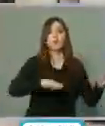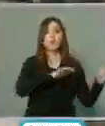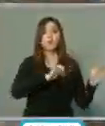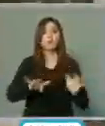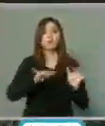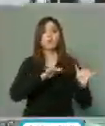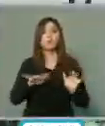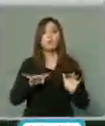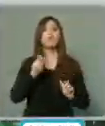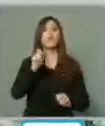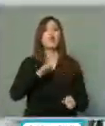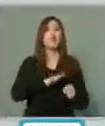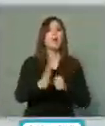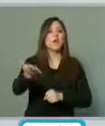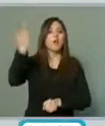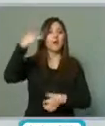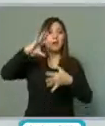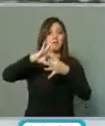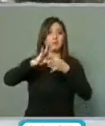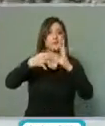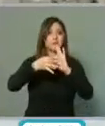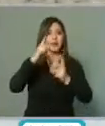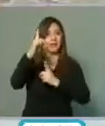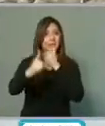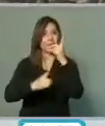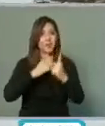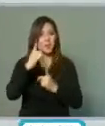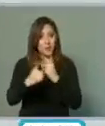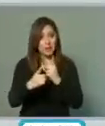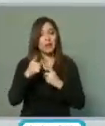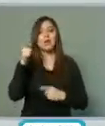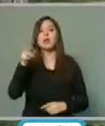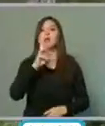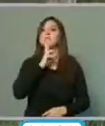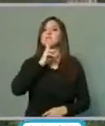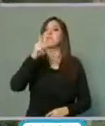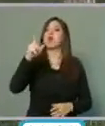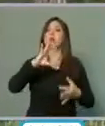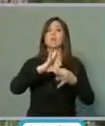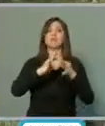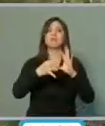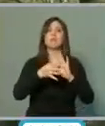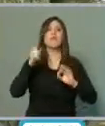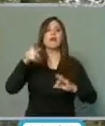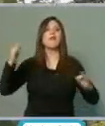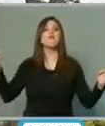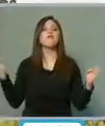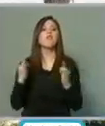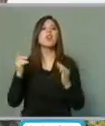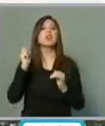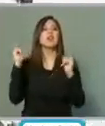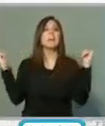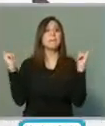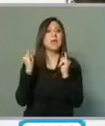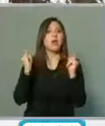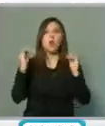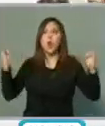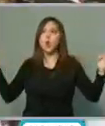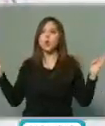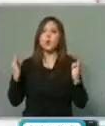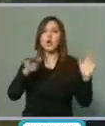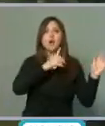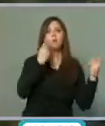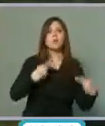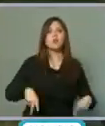¿no? Sí. Sé que también la mejor Olimpiada del invierno, ¿no? Que pasó allá,